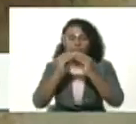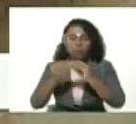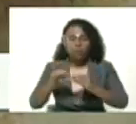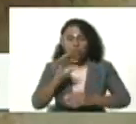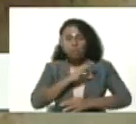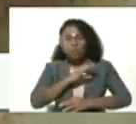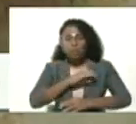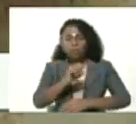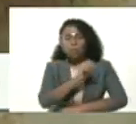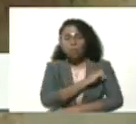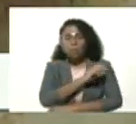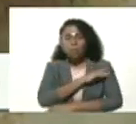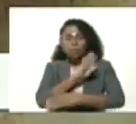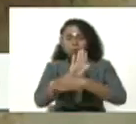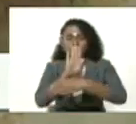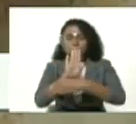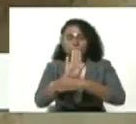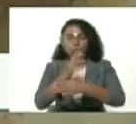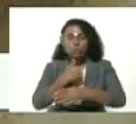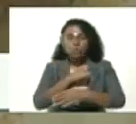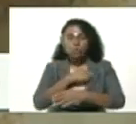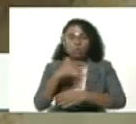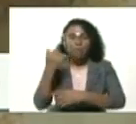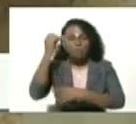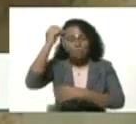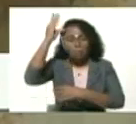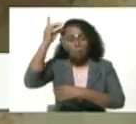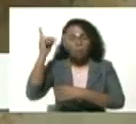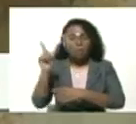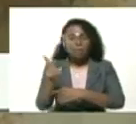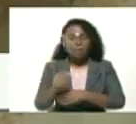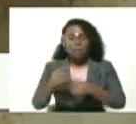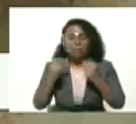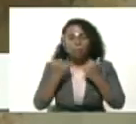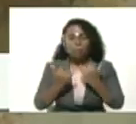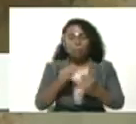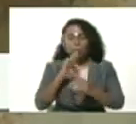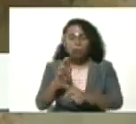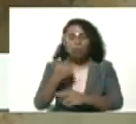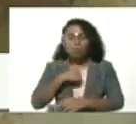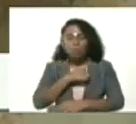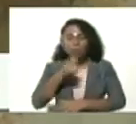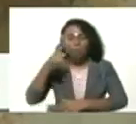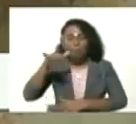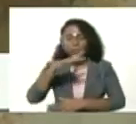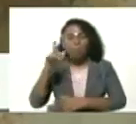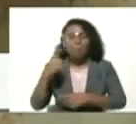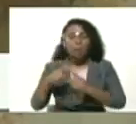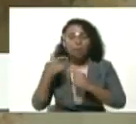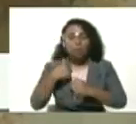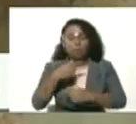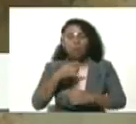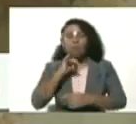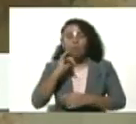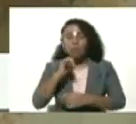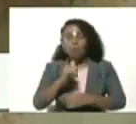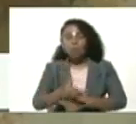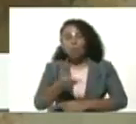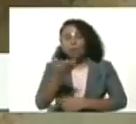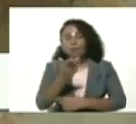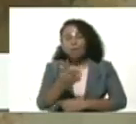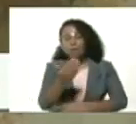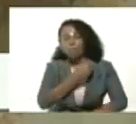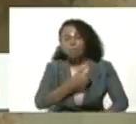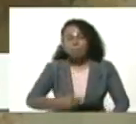de protección, nosotros tenemos la capacidad de respuesta inmediata para nuestro pueblo. Pero le doy una nota importante, mi comandante